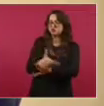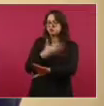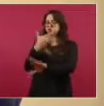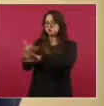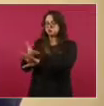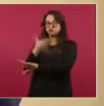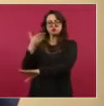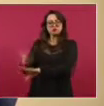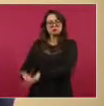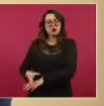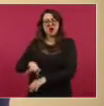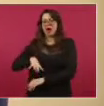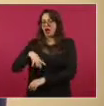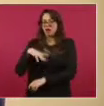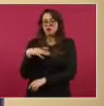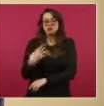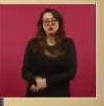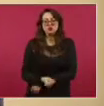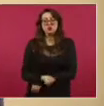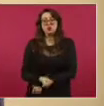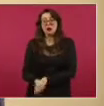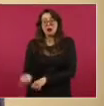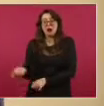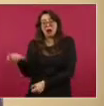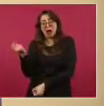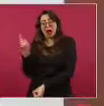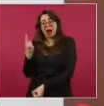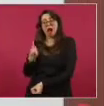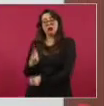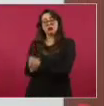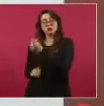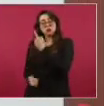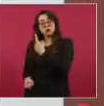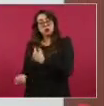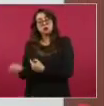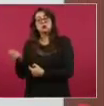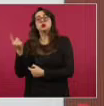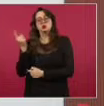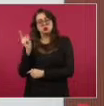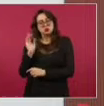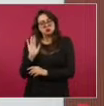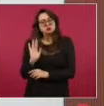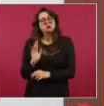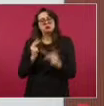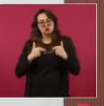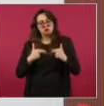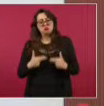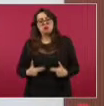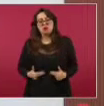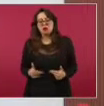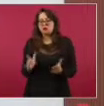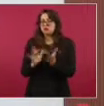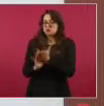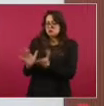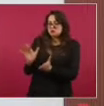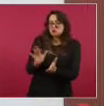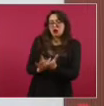industriales con sentimientos humanitarios. En